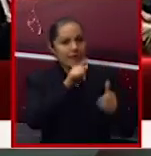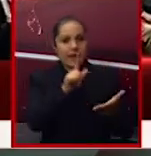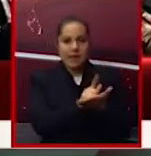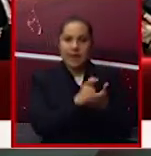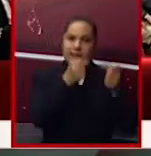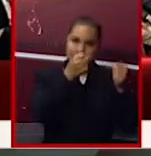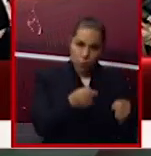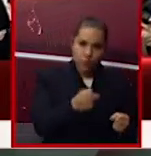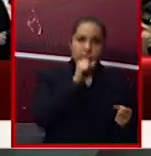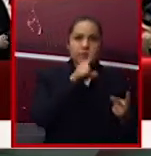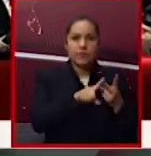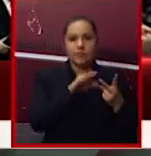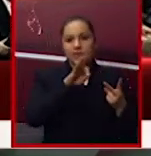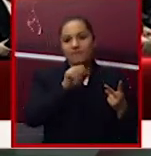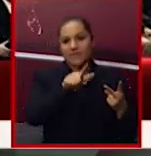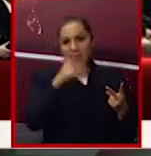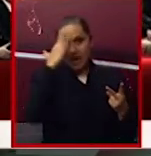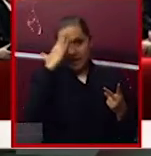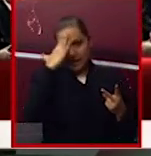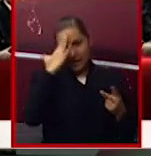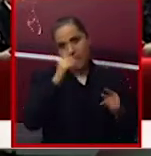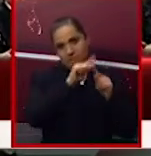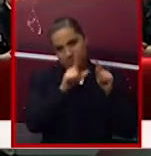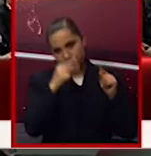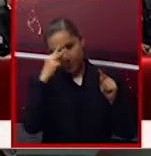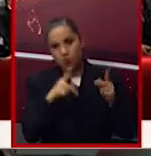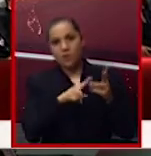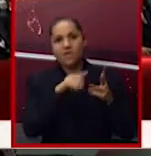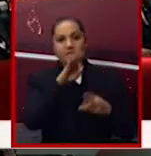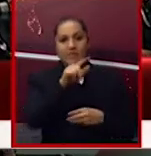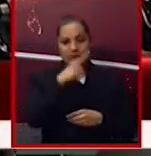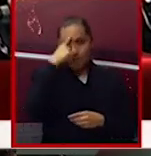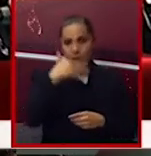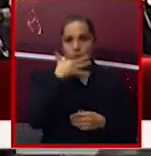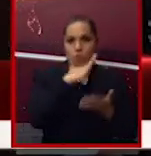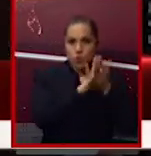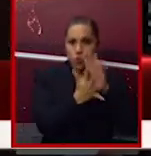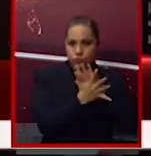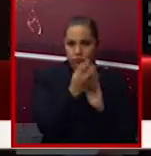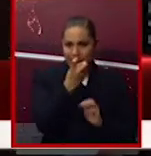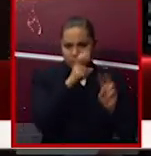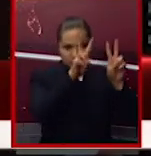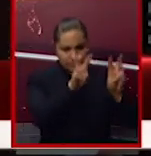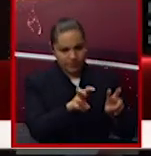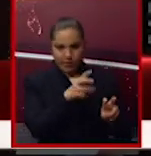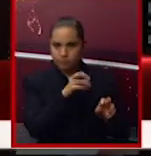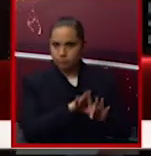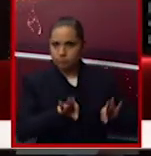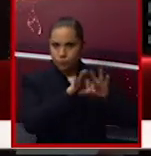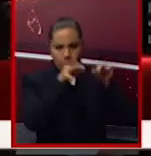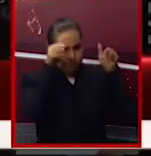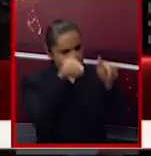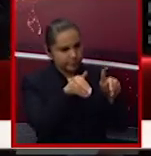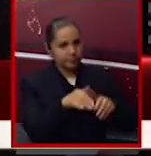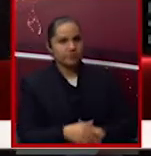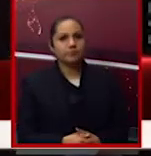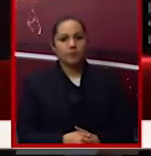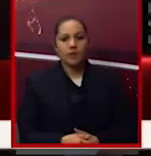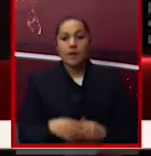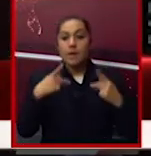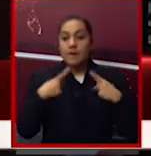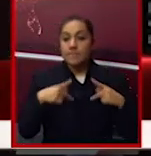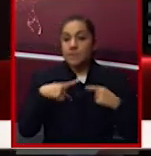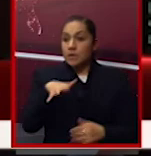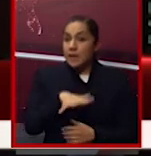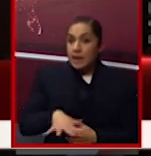de los fiscales generales de la República y anticorrupción. No mejorará el 2018. La ciudadanía nos